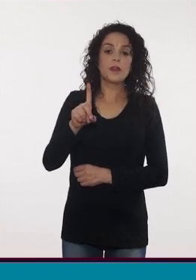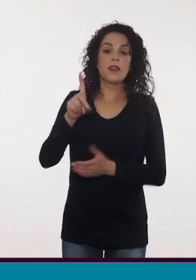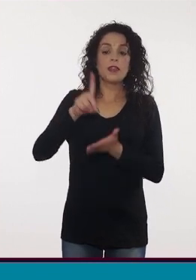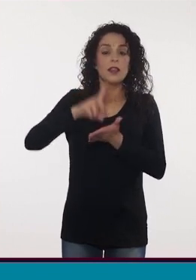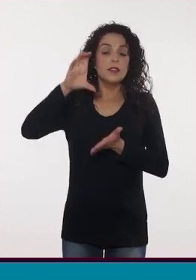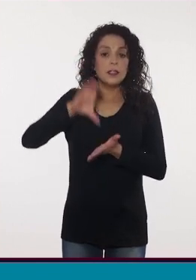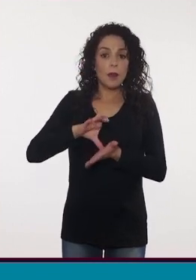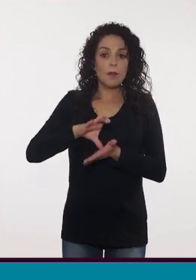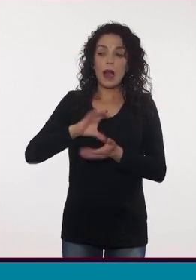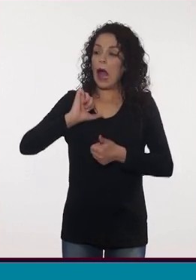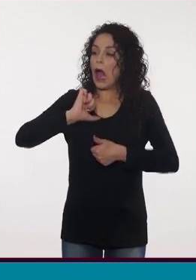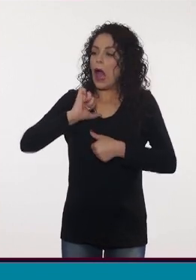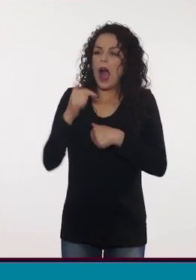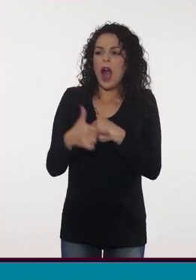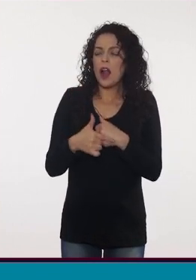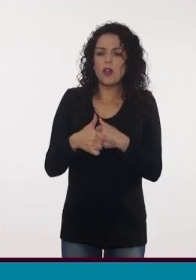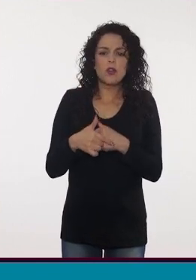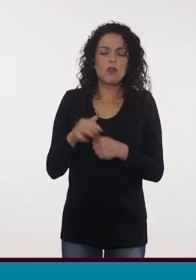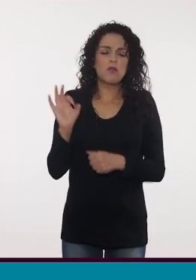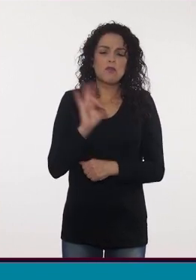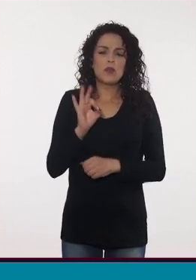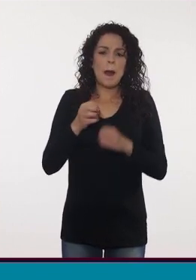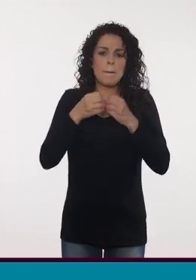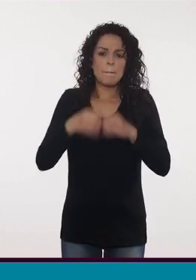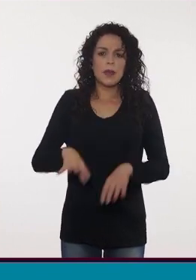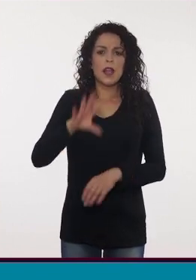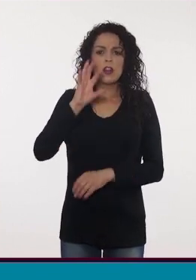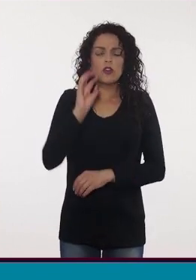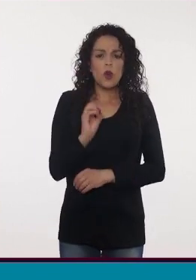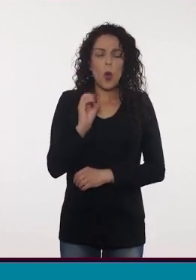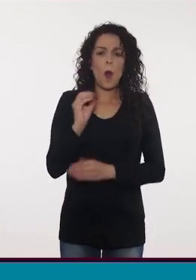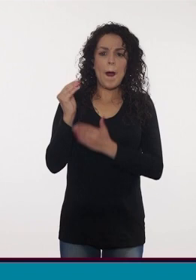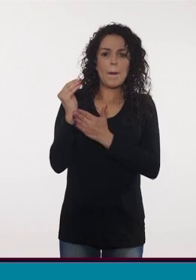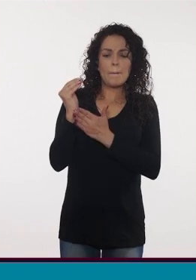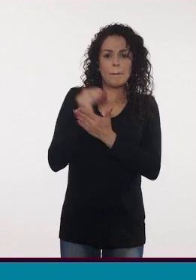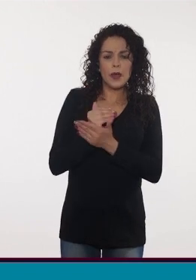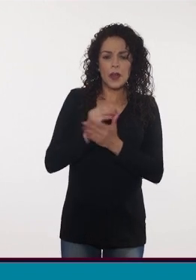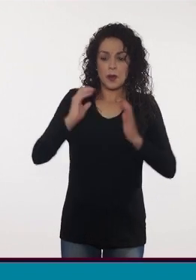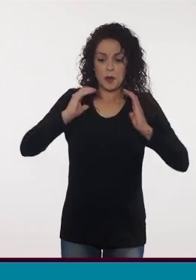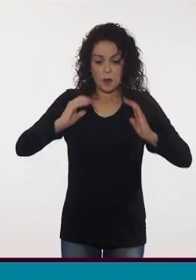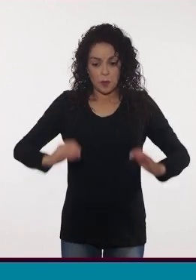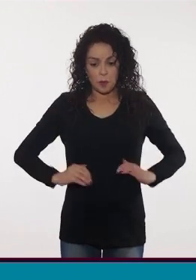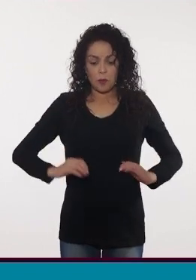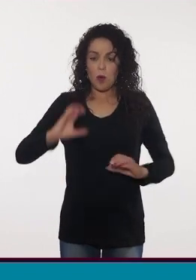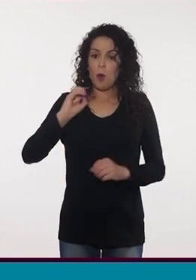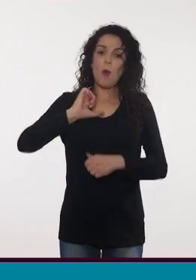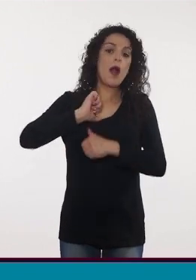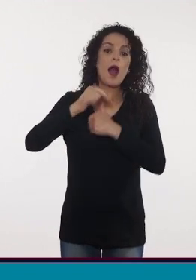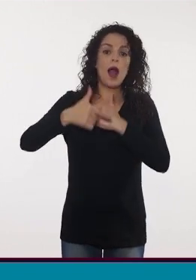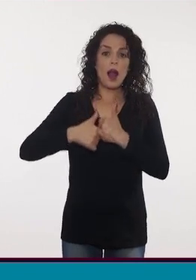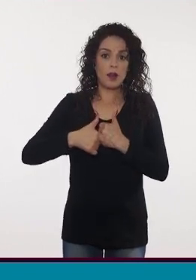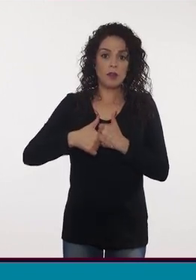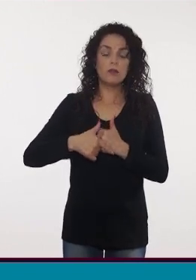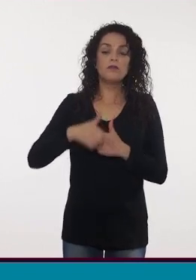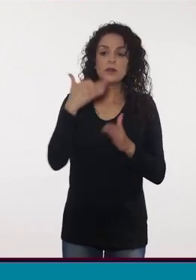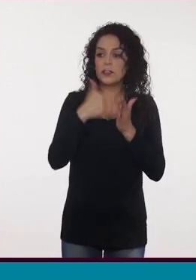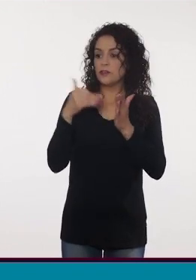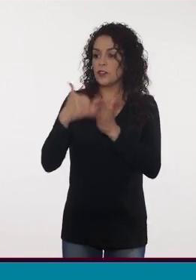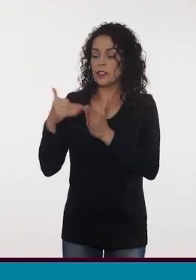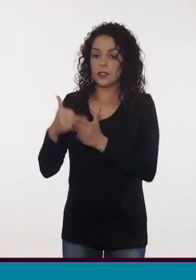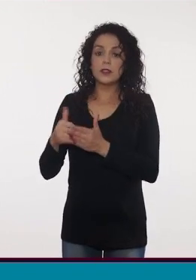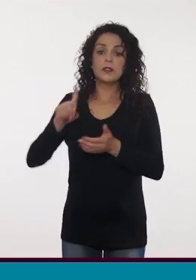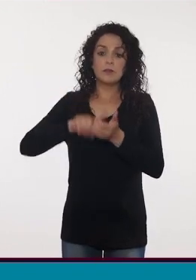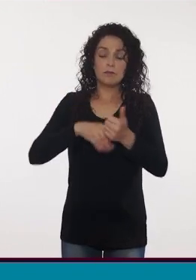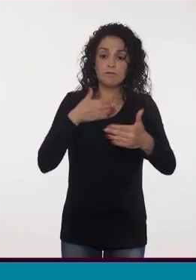cualquier persona que por causa de una pérdida o deficiencia de una estructura anatómica o función corporal puede presentar limitaciones